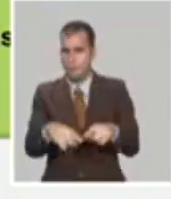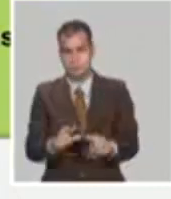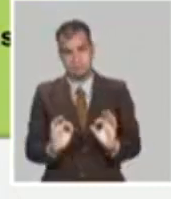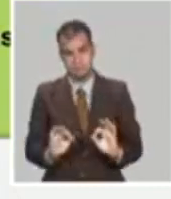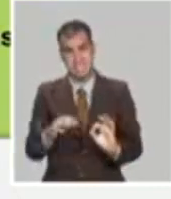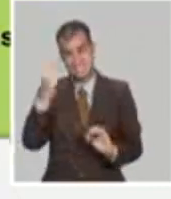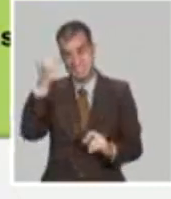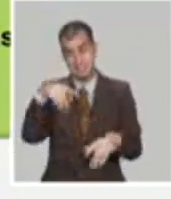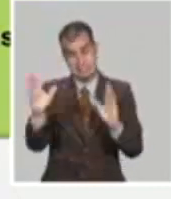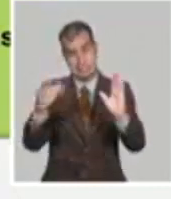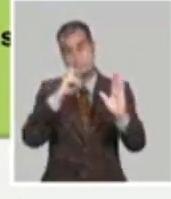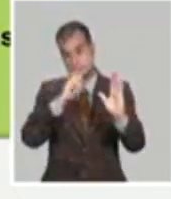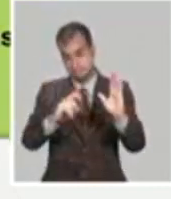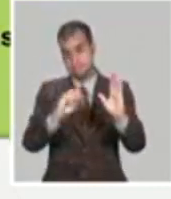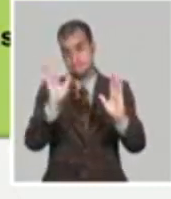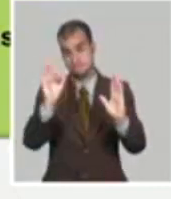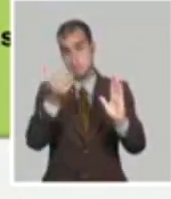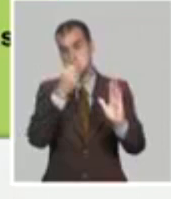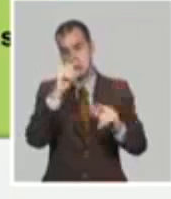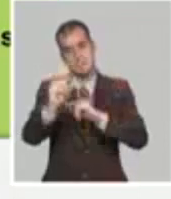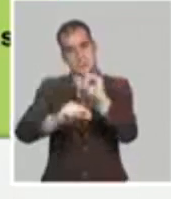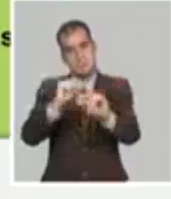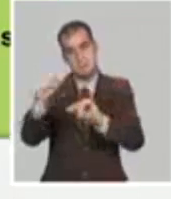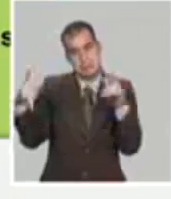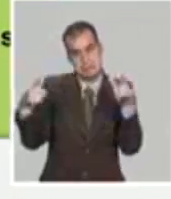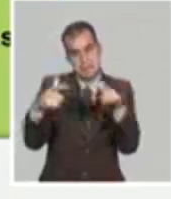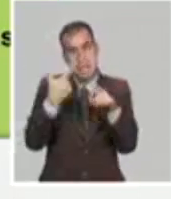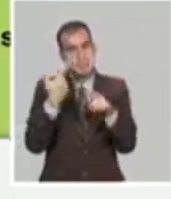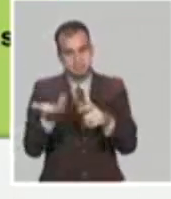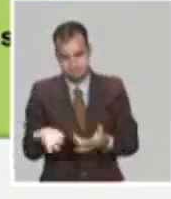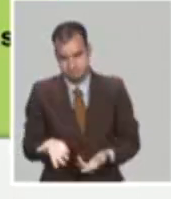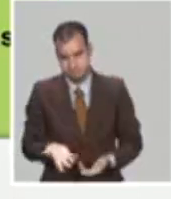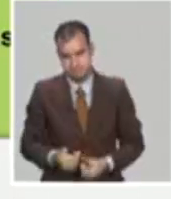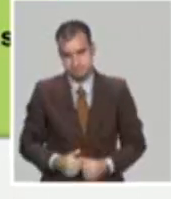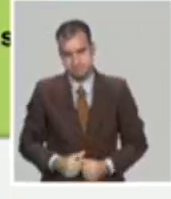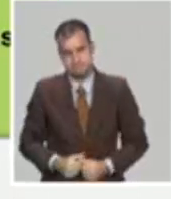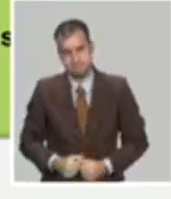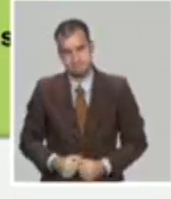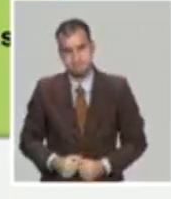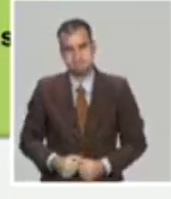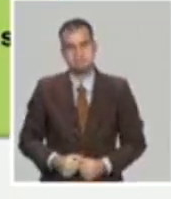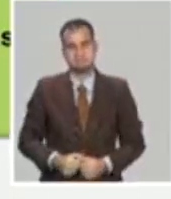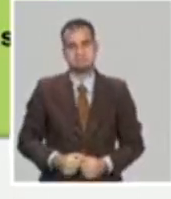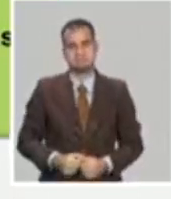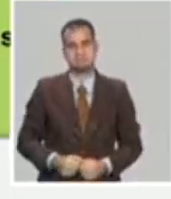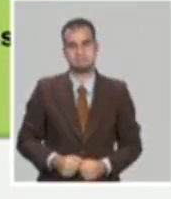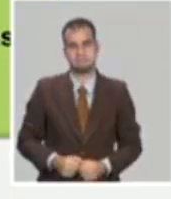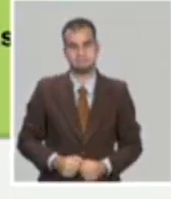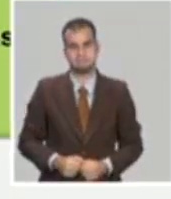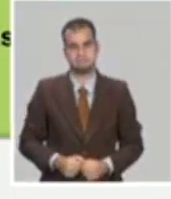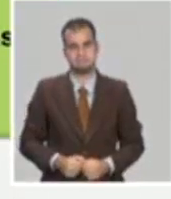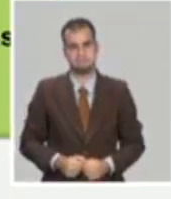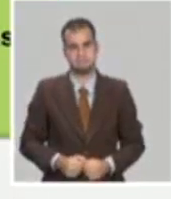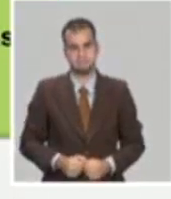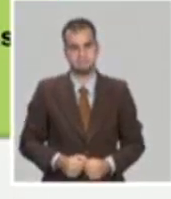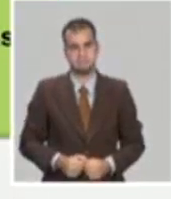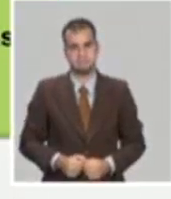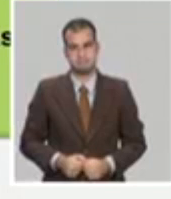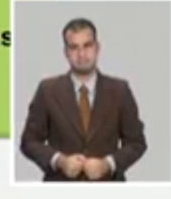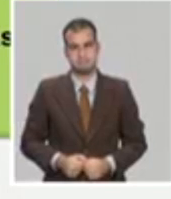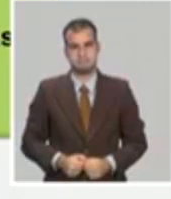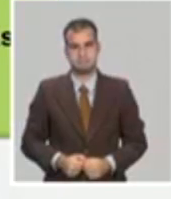siendo complejo en lo que logramos cortar la transmisión. Nosotros consideramos, y está...